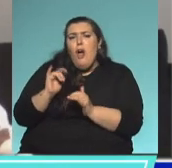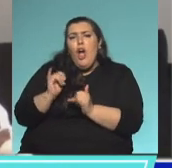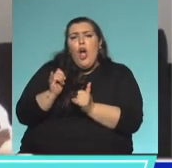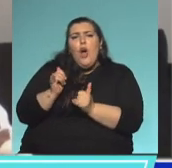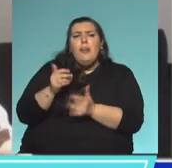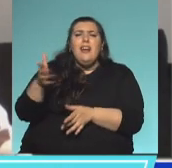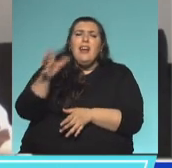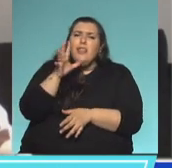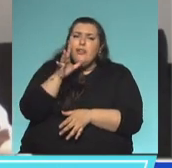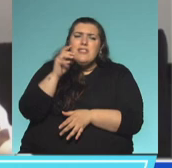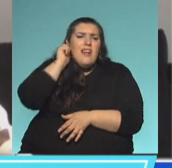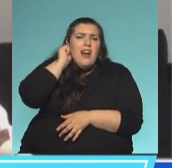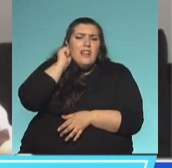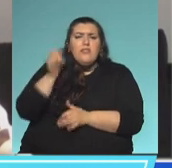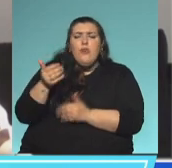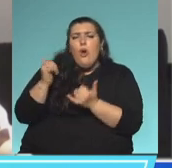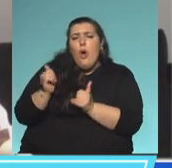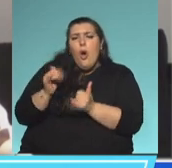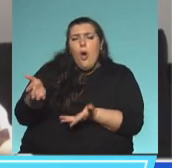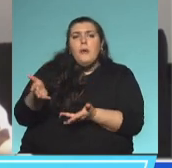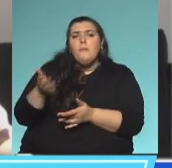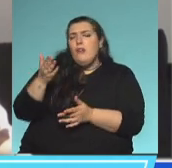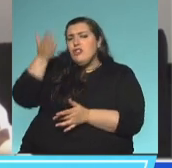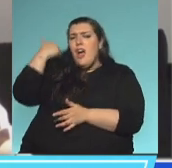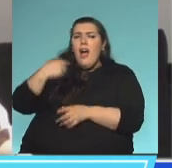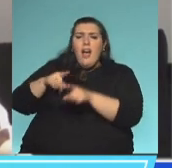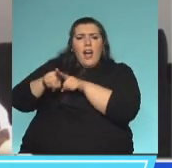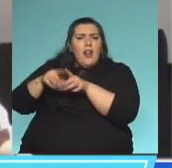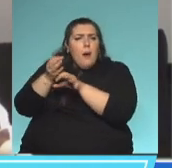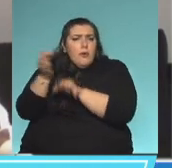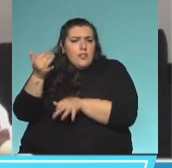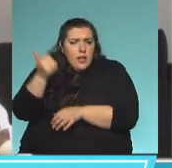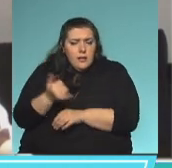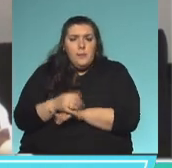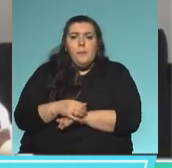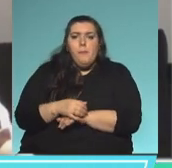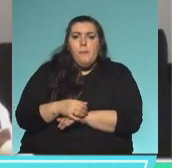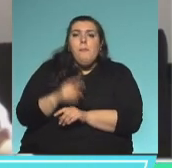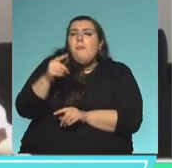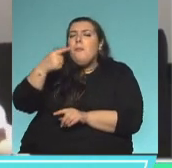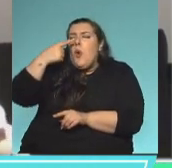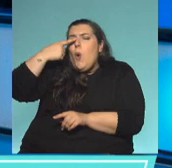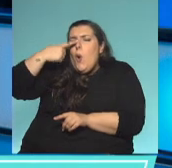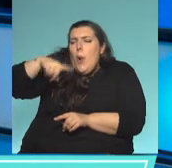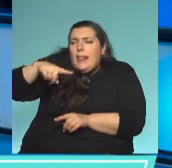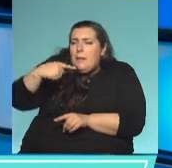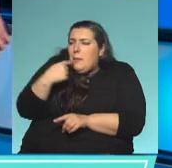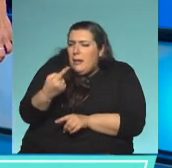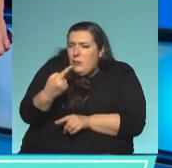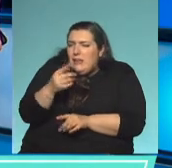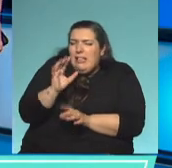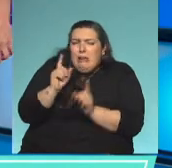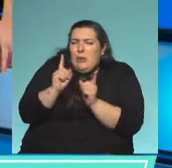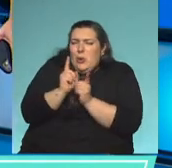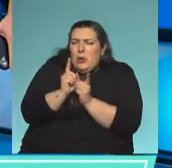una niña de 14 años, más allá de todo lo que has logrado en tu carrera. Así que lo mejor para todo lo que viene. Sí, y me queda una sola, perdón, porque sé sí. Que ya la despediste y voy a cometer